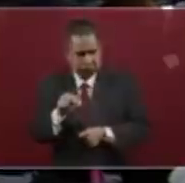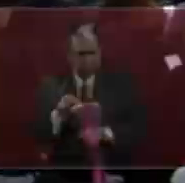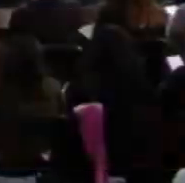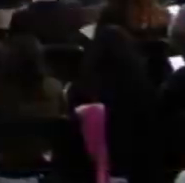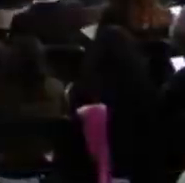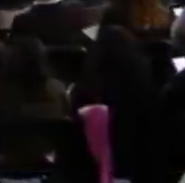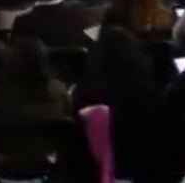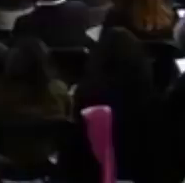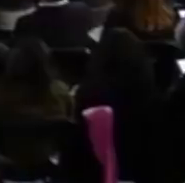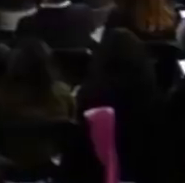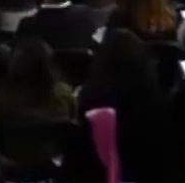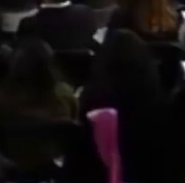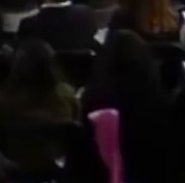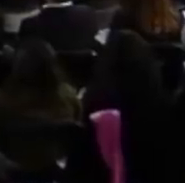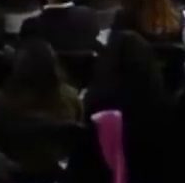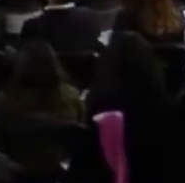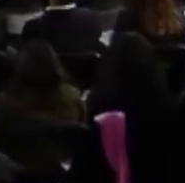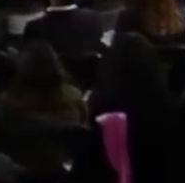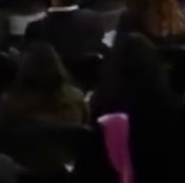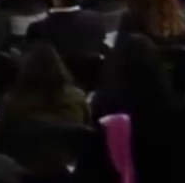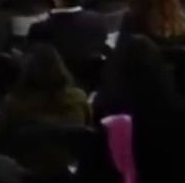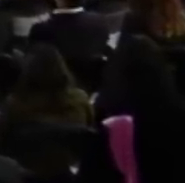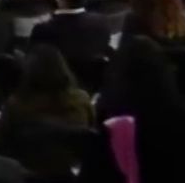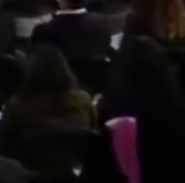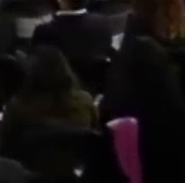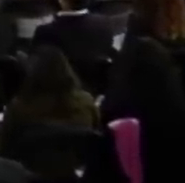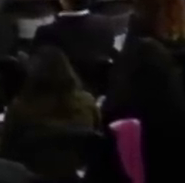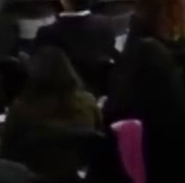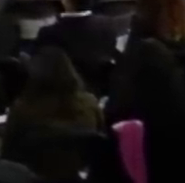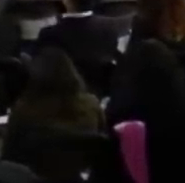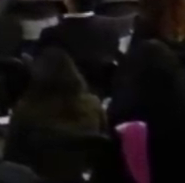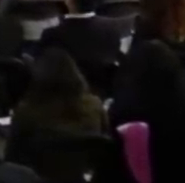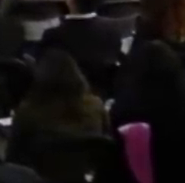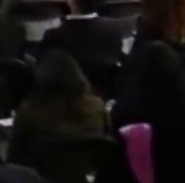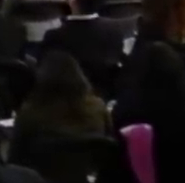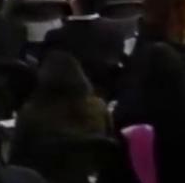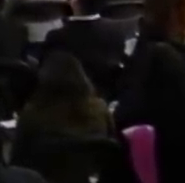Entonces, ayer acordamos, me dieron permiso,